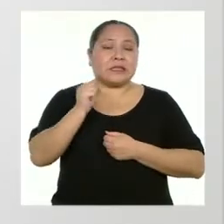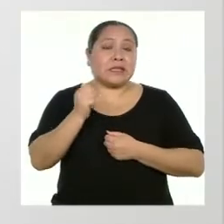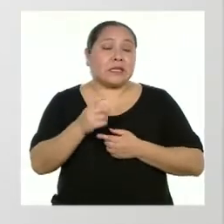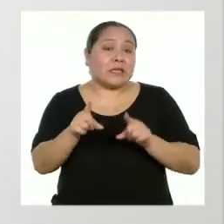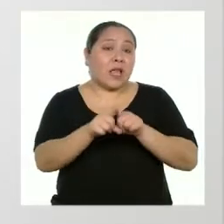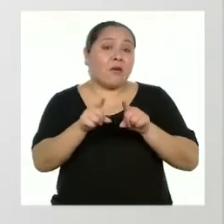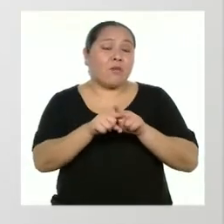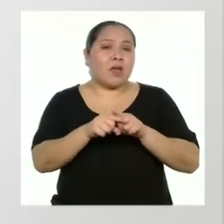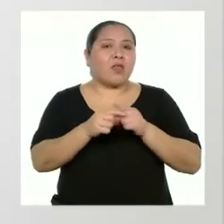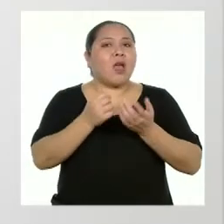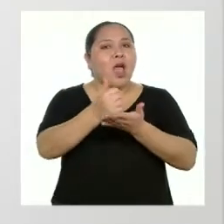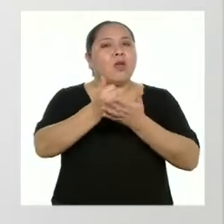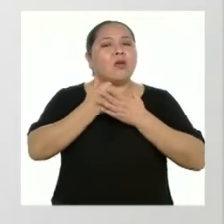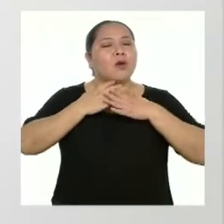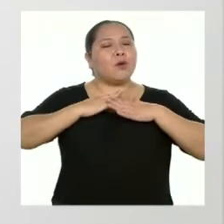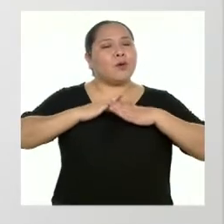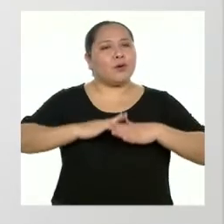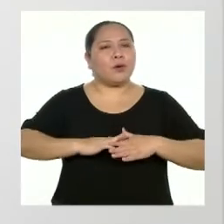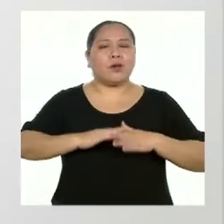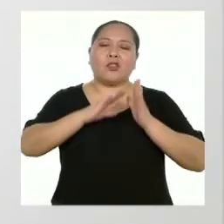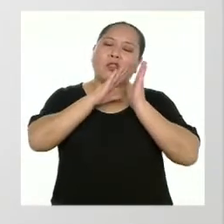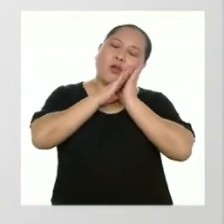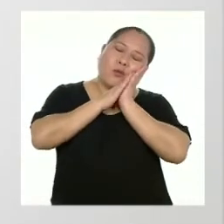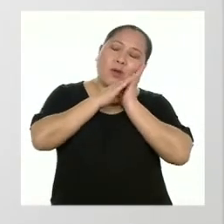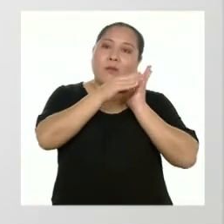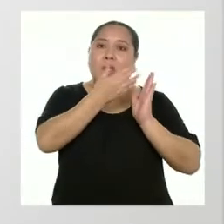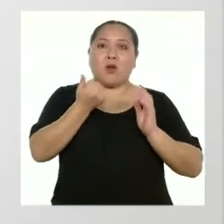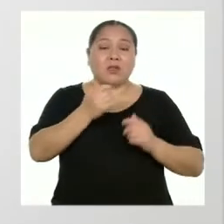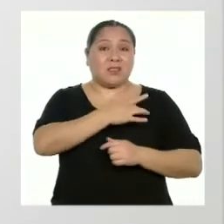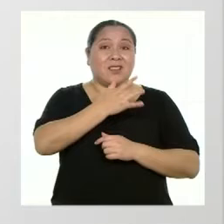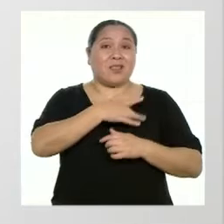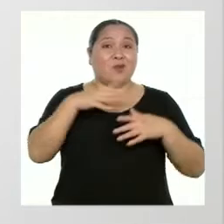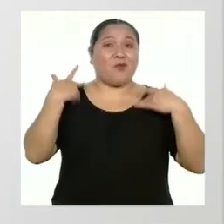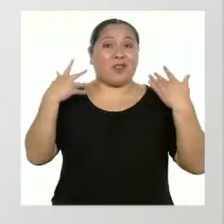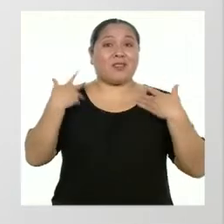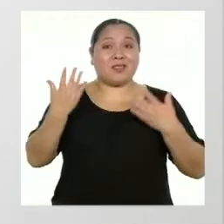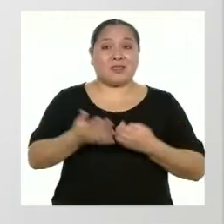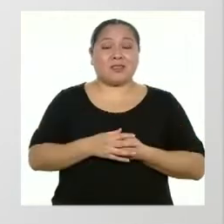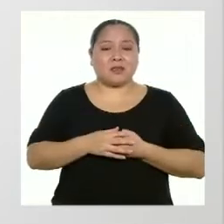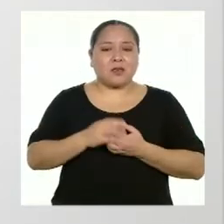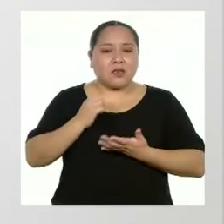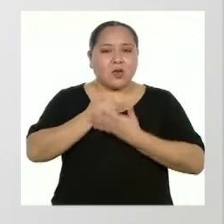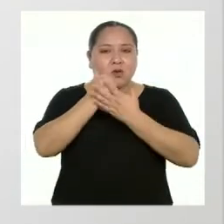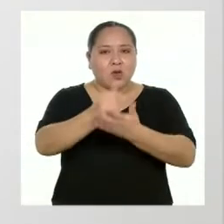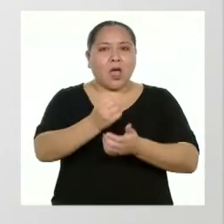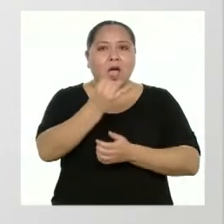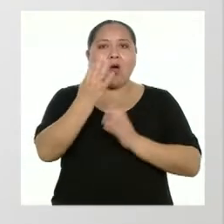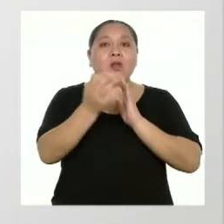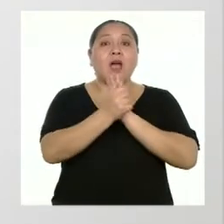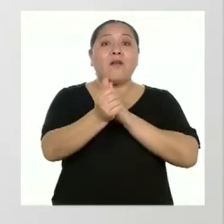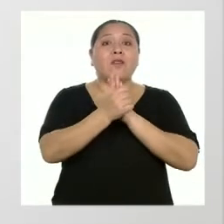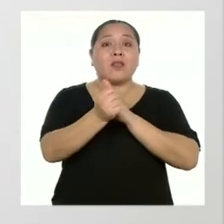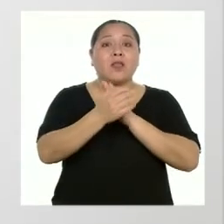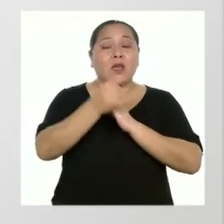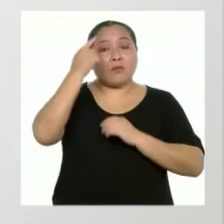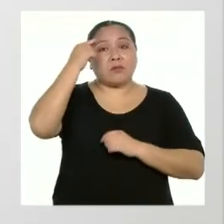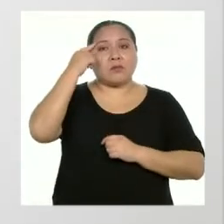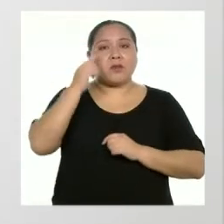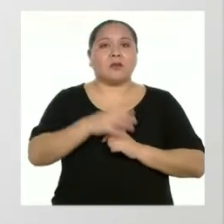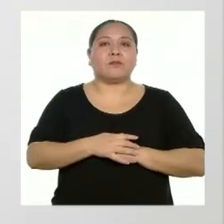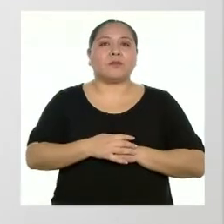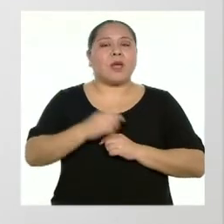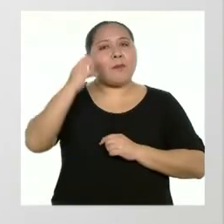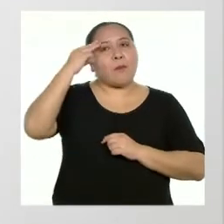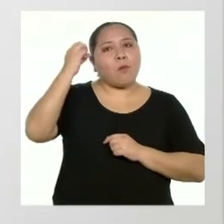ayuda a reducir el estrés, a dormir mejor, a sentirnos más felices y a potenciar algunas habilidades cognitivas, como la memoria,